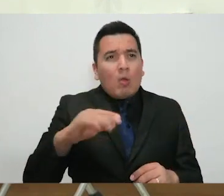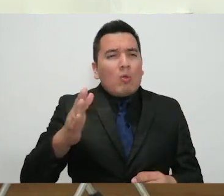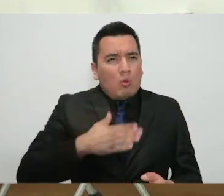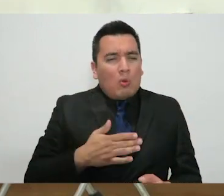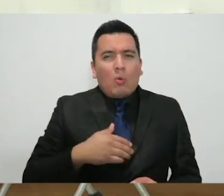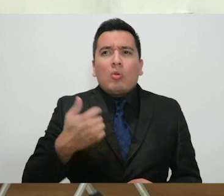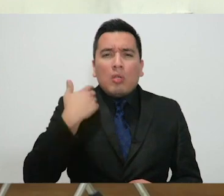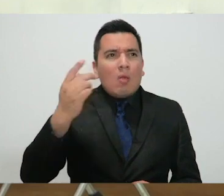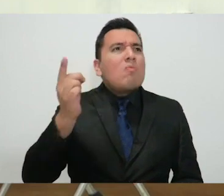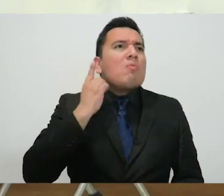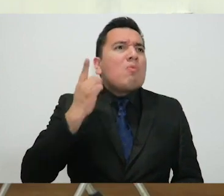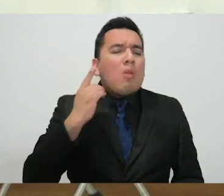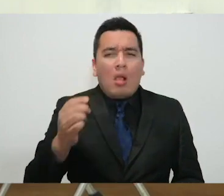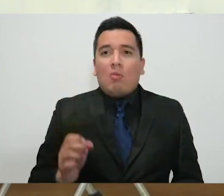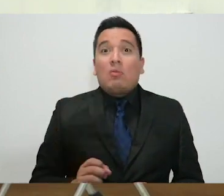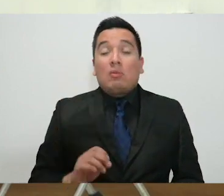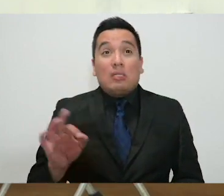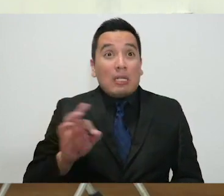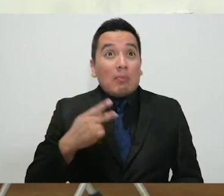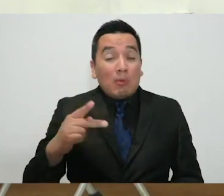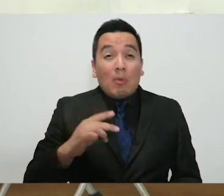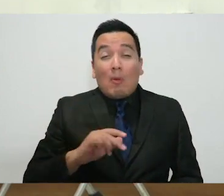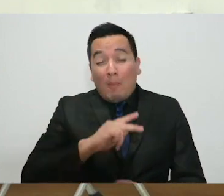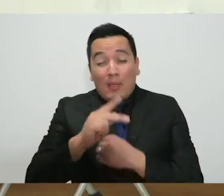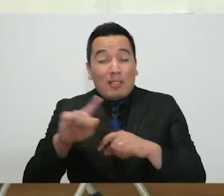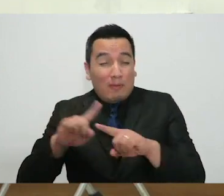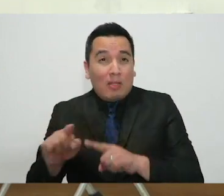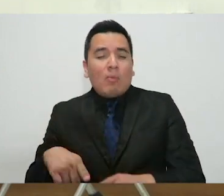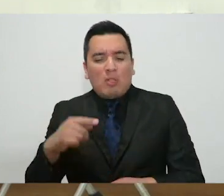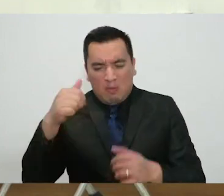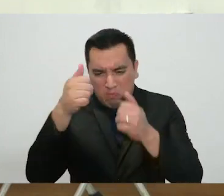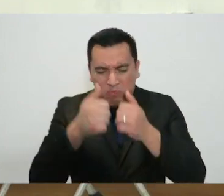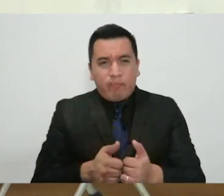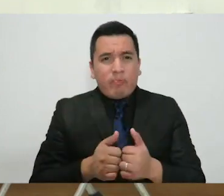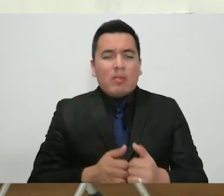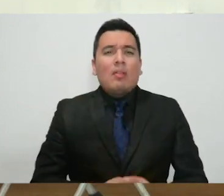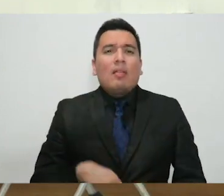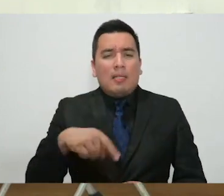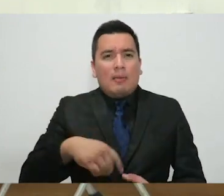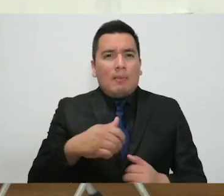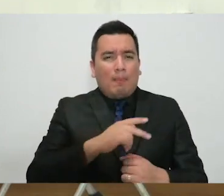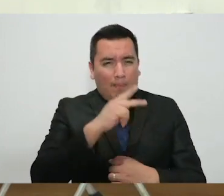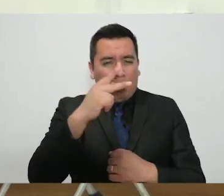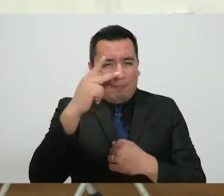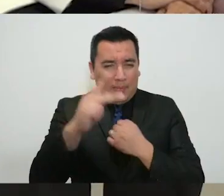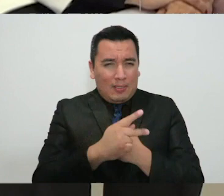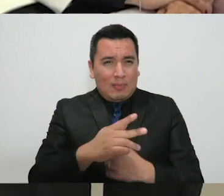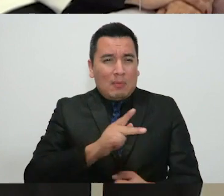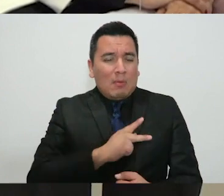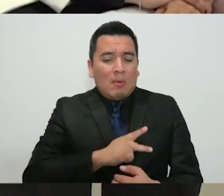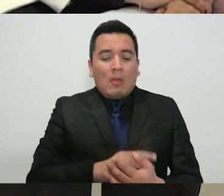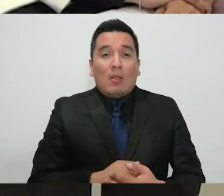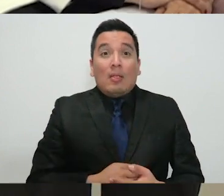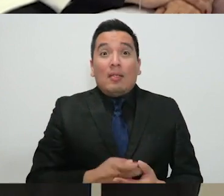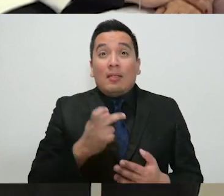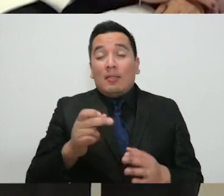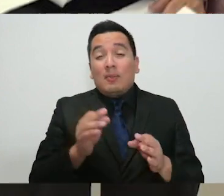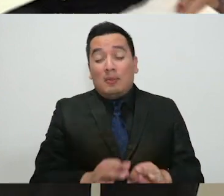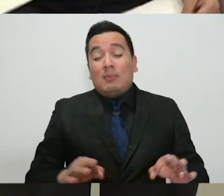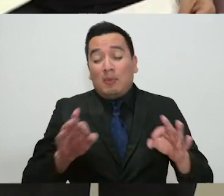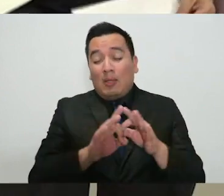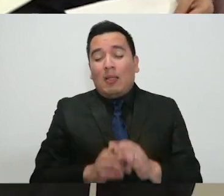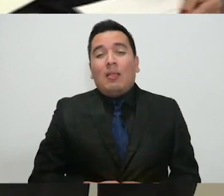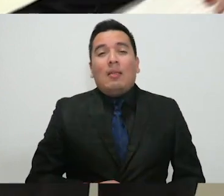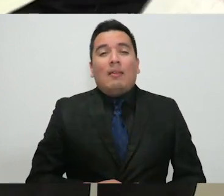personas que ya decidieron, teniendo otra nacionalidad, asentarse definitivamente en nuestro país. Esta es una parte del